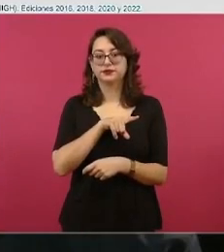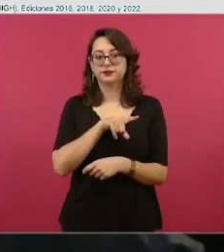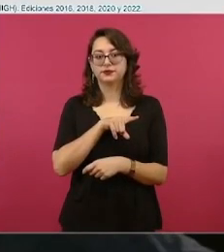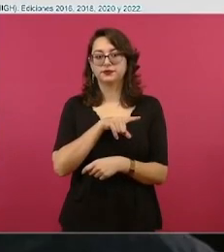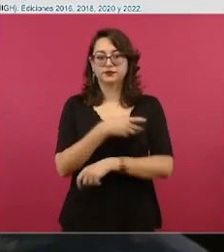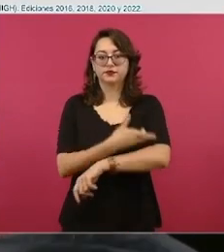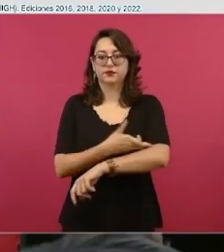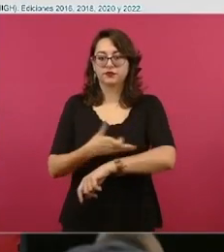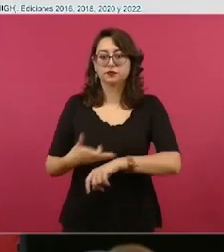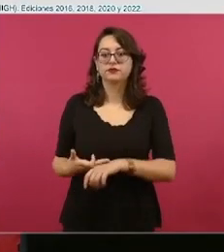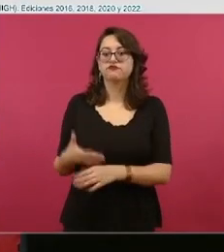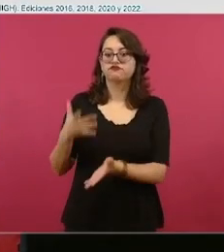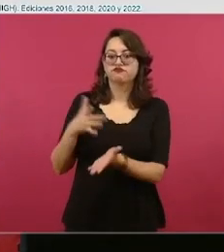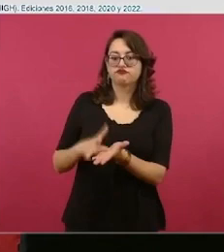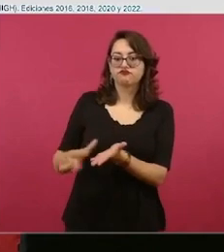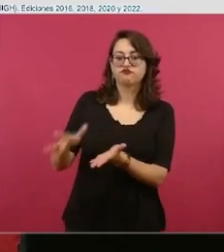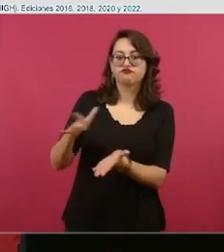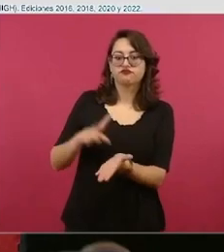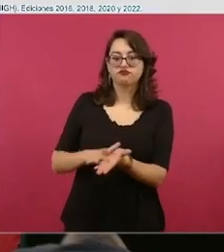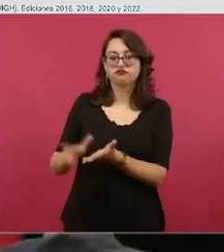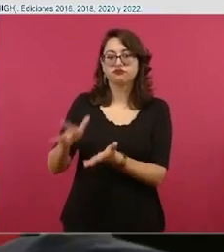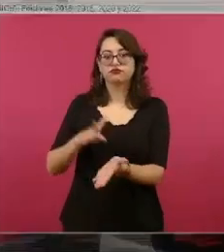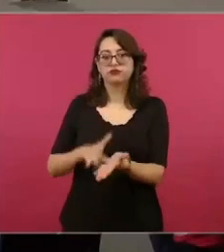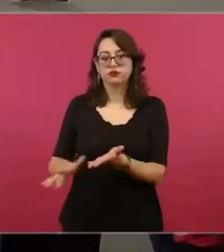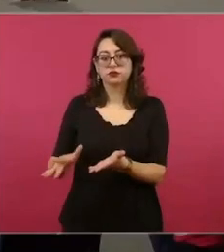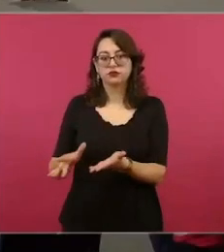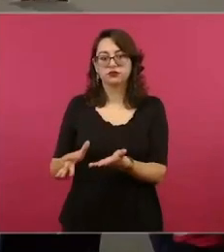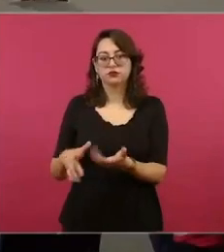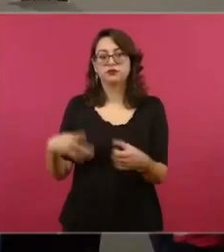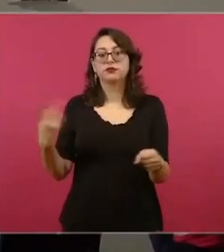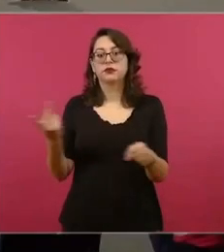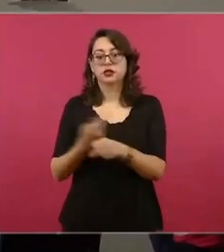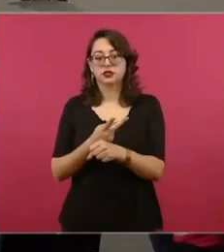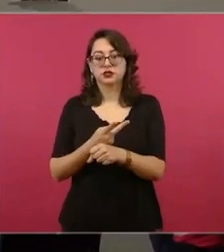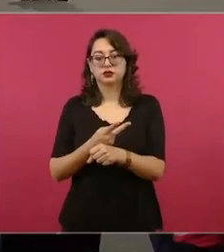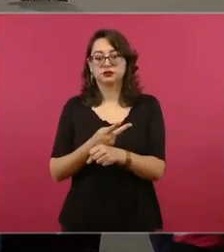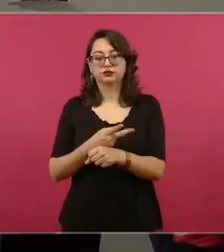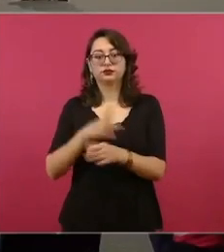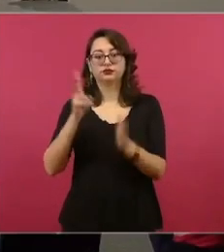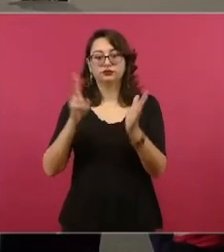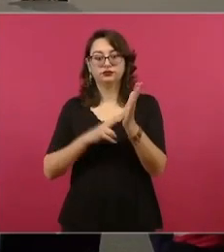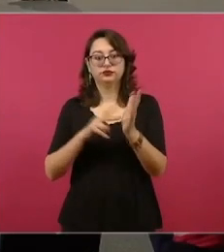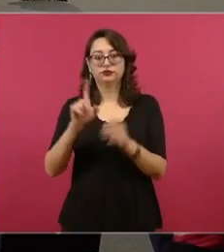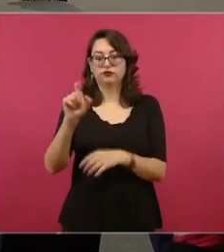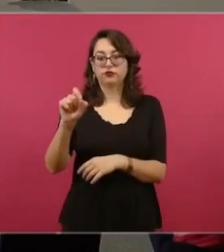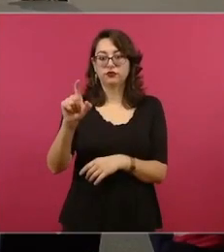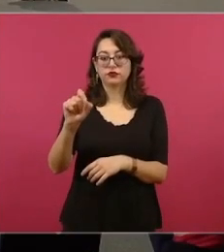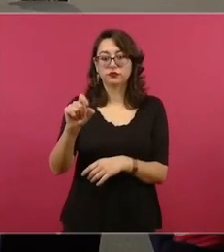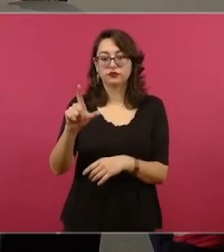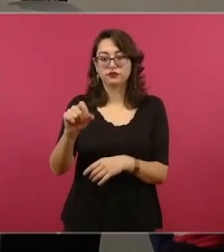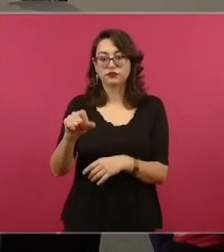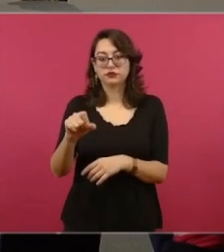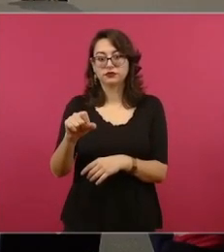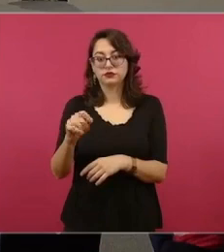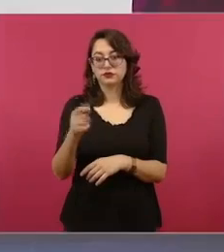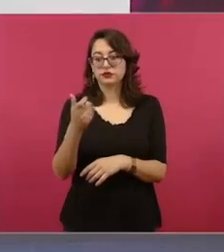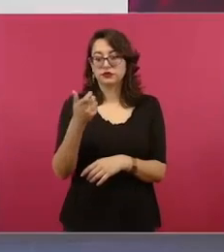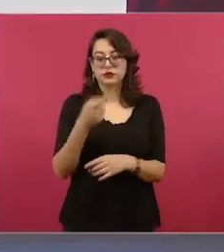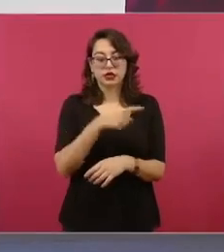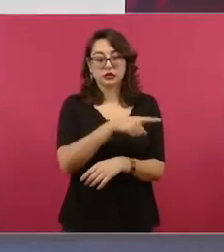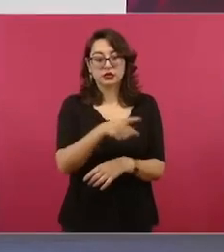apoyos a sus familiares en México, logramos esto, que yo estaba muy contento,